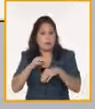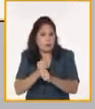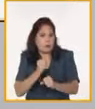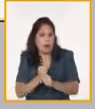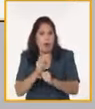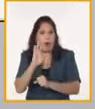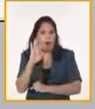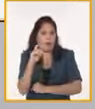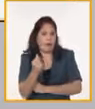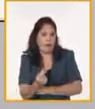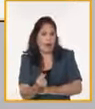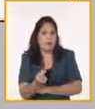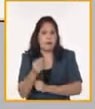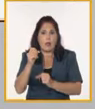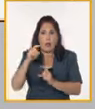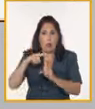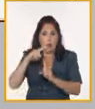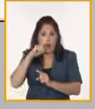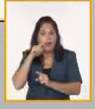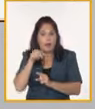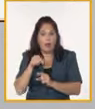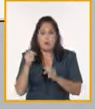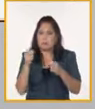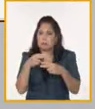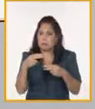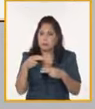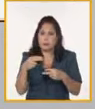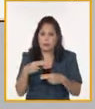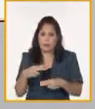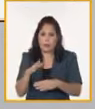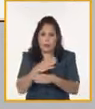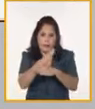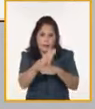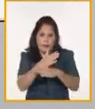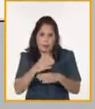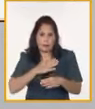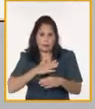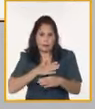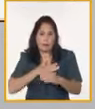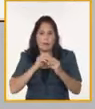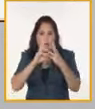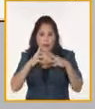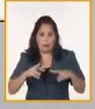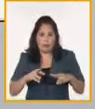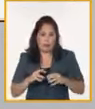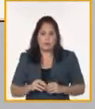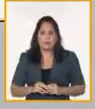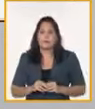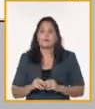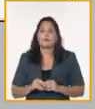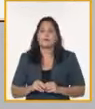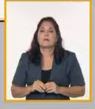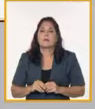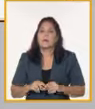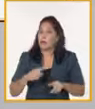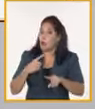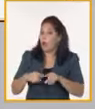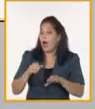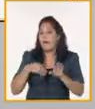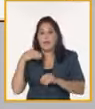finanzas de hay mucho intercambio a través de la de la propia plataforma de actores económicos o presencialmente